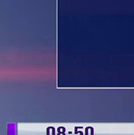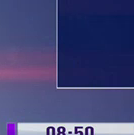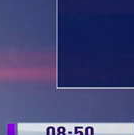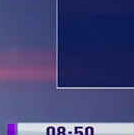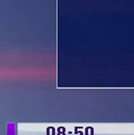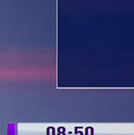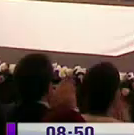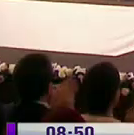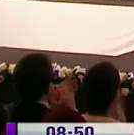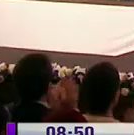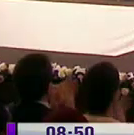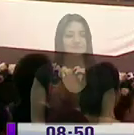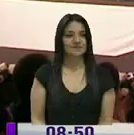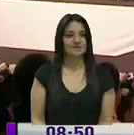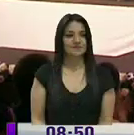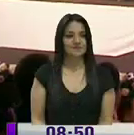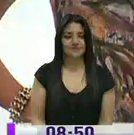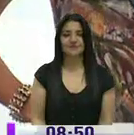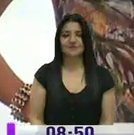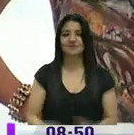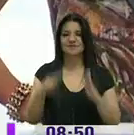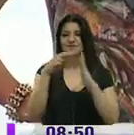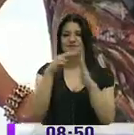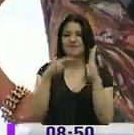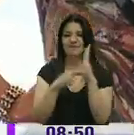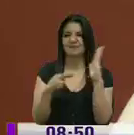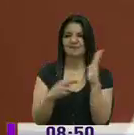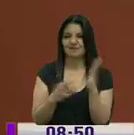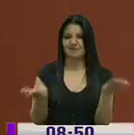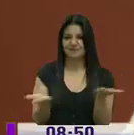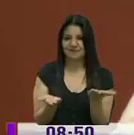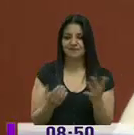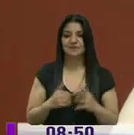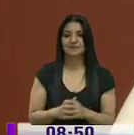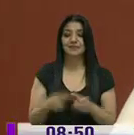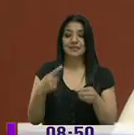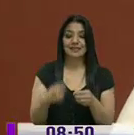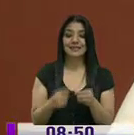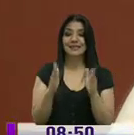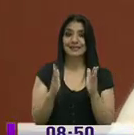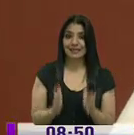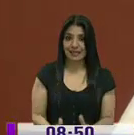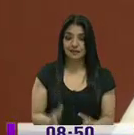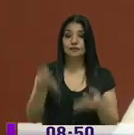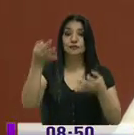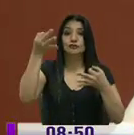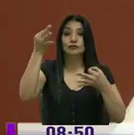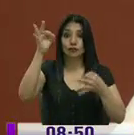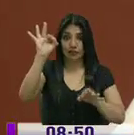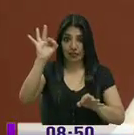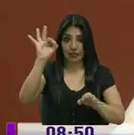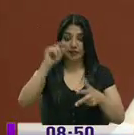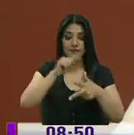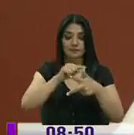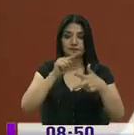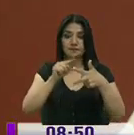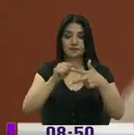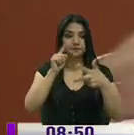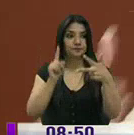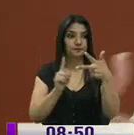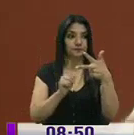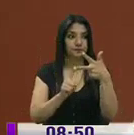hereje entre los requisitos están que sean quiteñas solteras que hayan ya